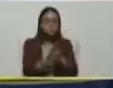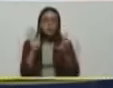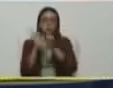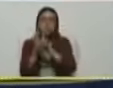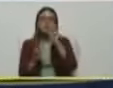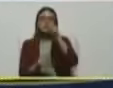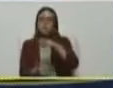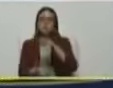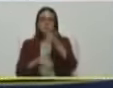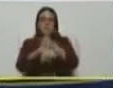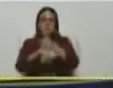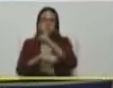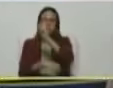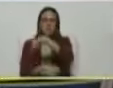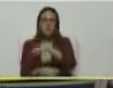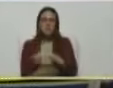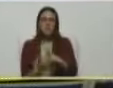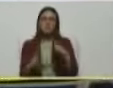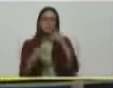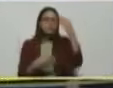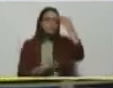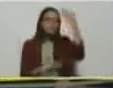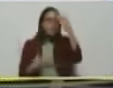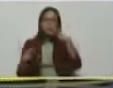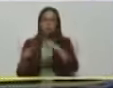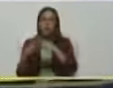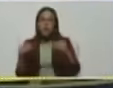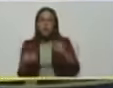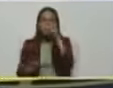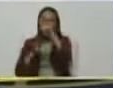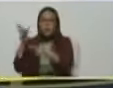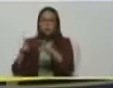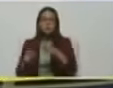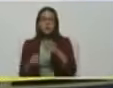Saludo a toda la delegación de Trinidad y Tobago